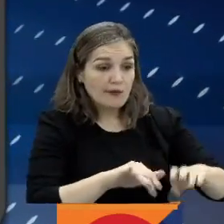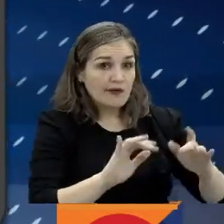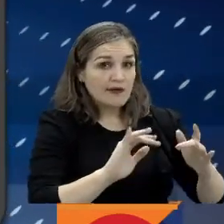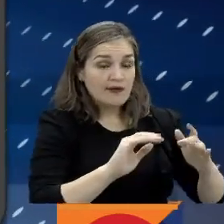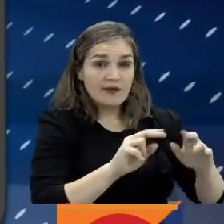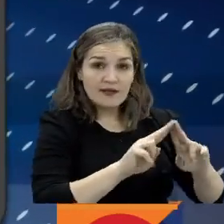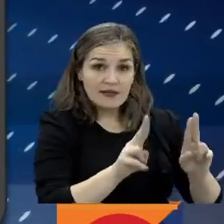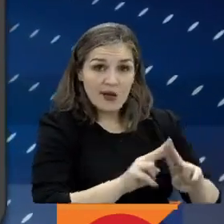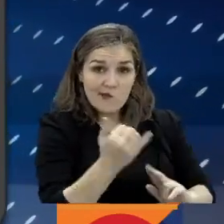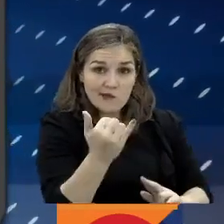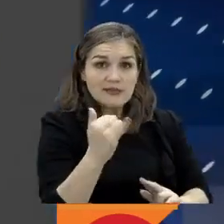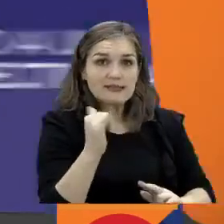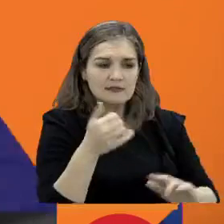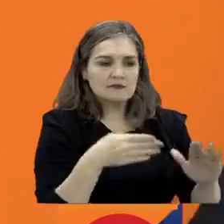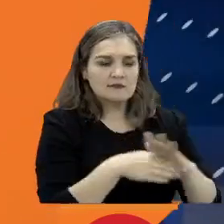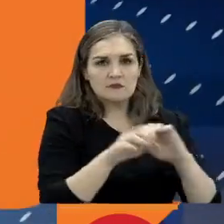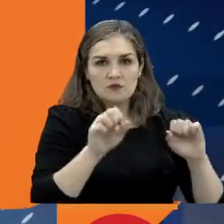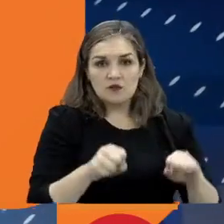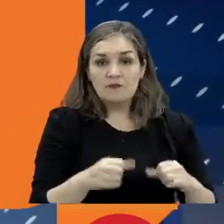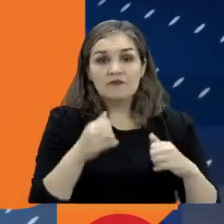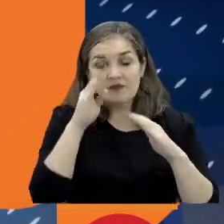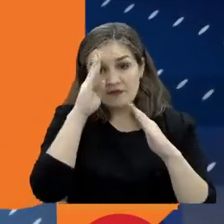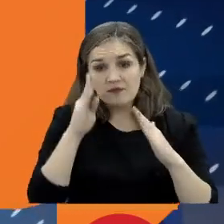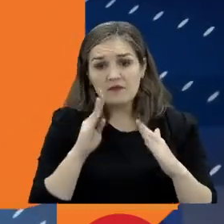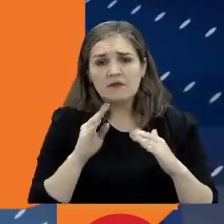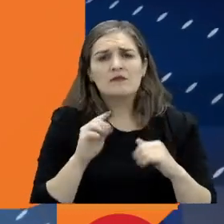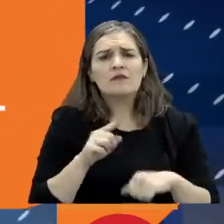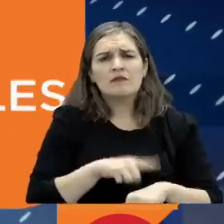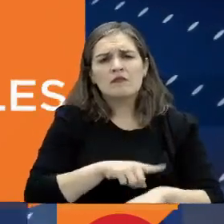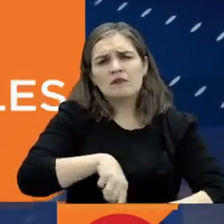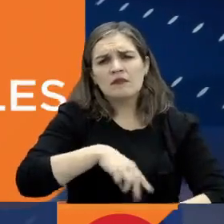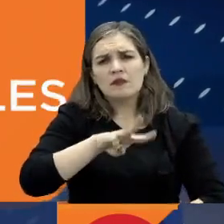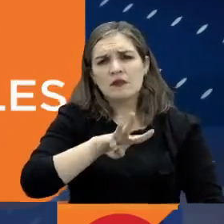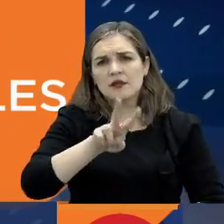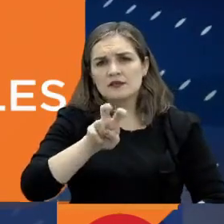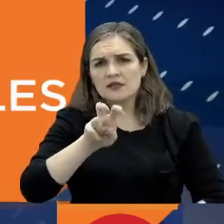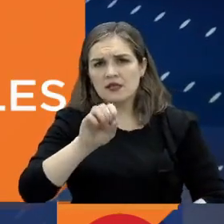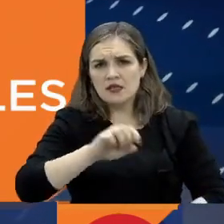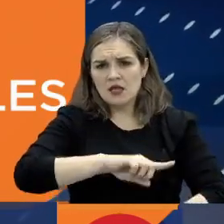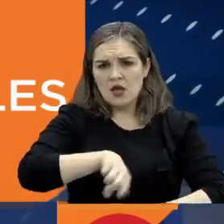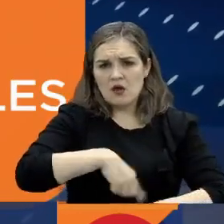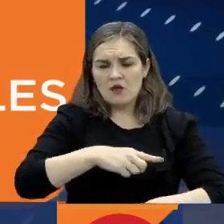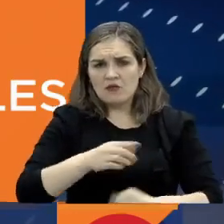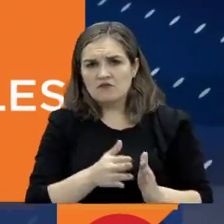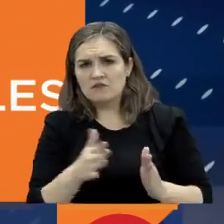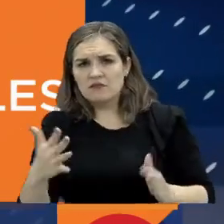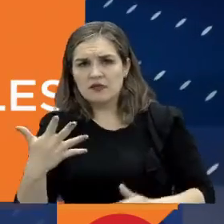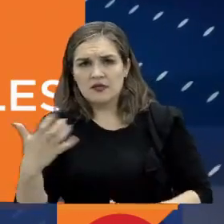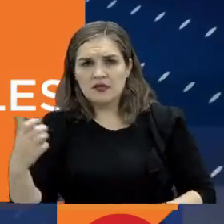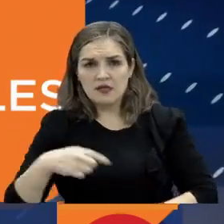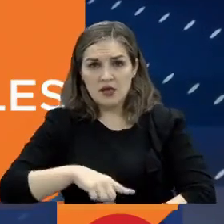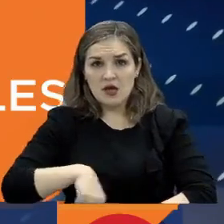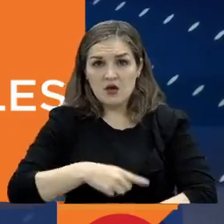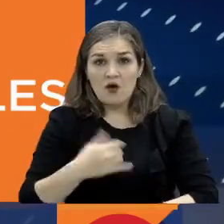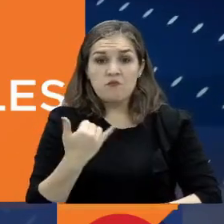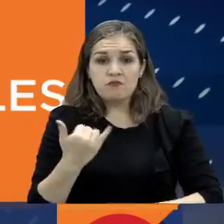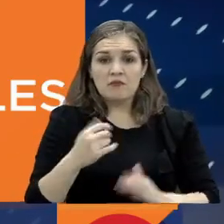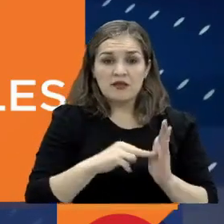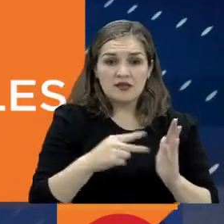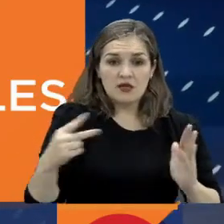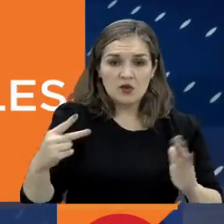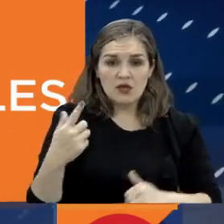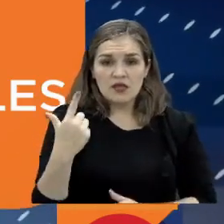otros. Atentos, los cursos tendrán una duración de 370 y 500 horas que comprenden áreas de la tecnología